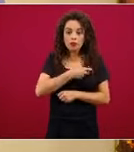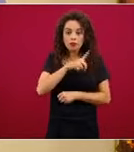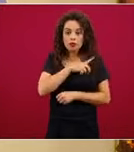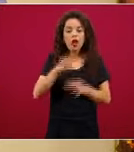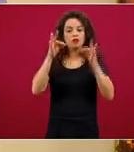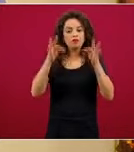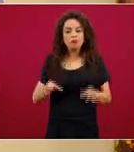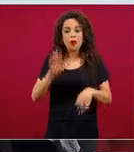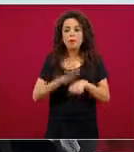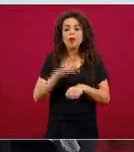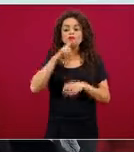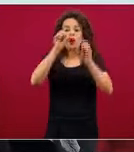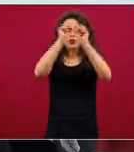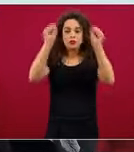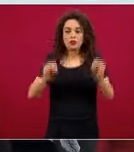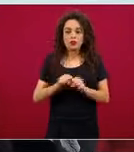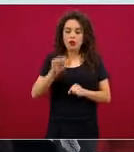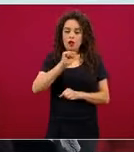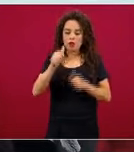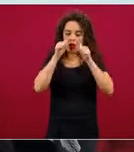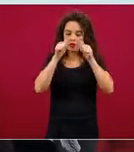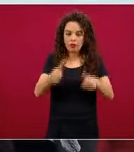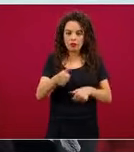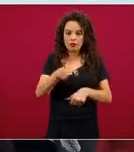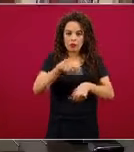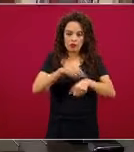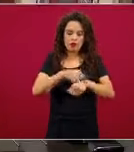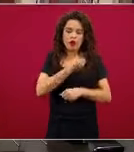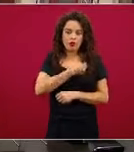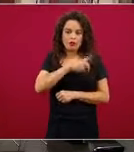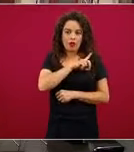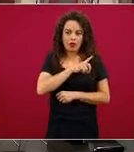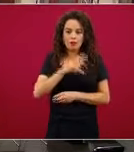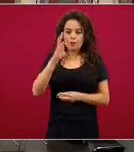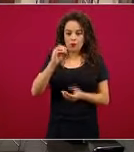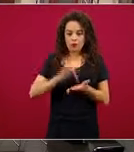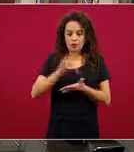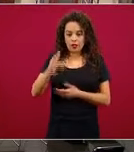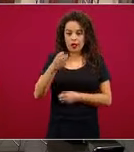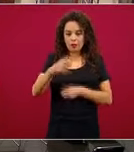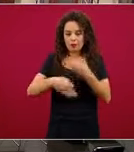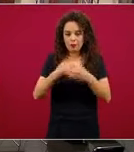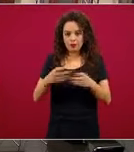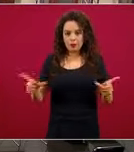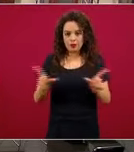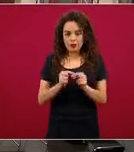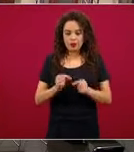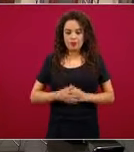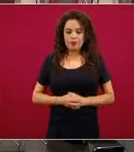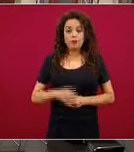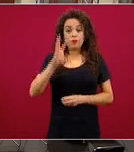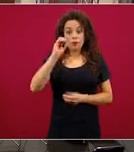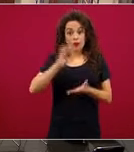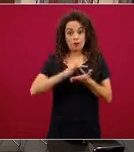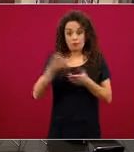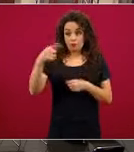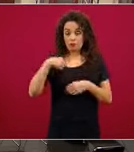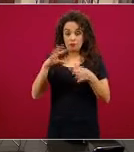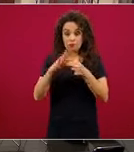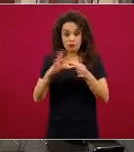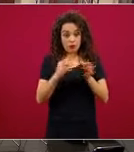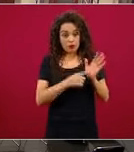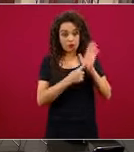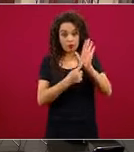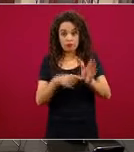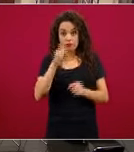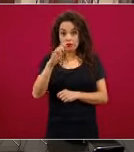mejor sistema de salud. Es cuanto, muchas gracias. Muchas gracias, doctor García, por exponernos esta capacidad también tan importante de